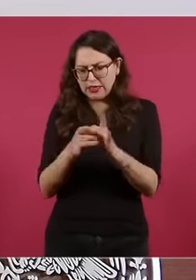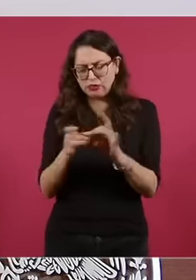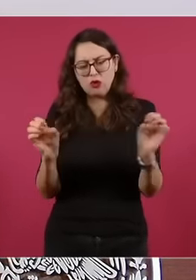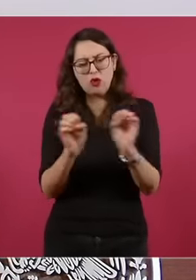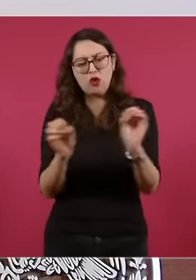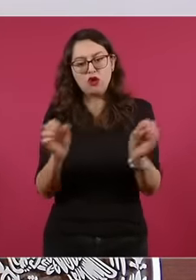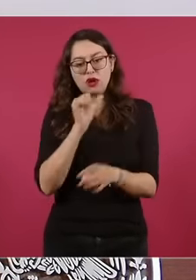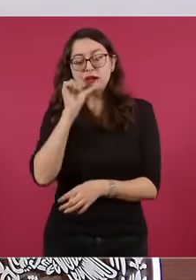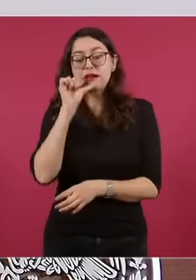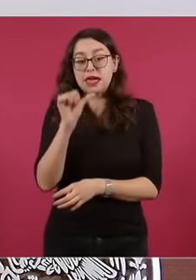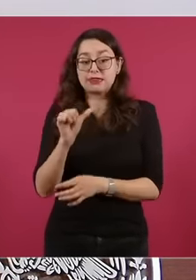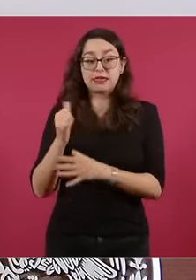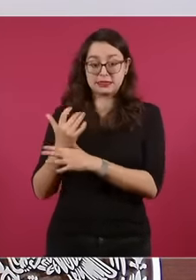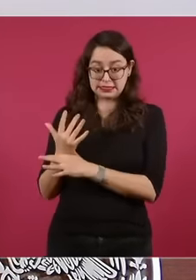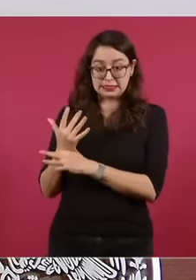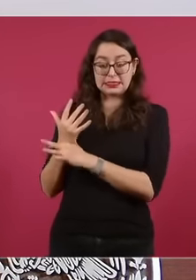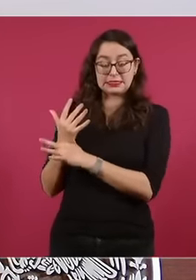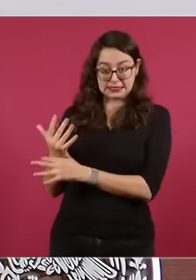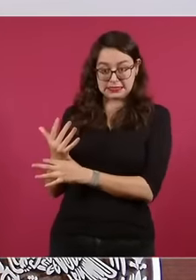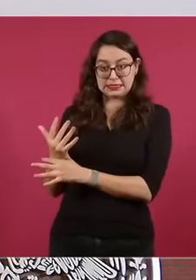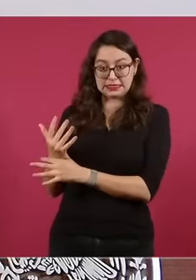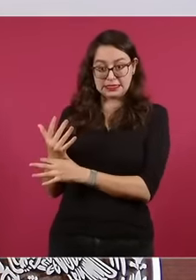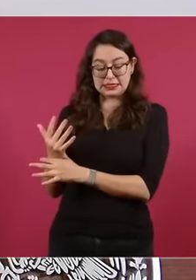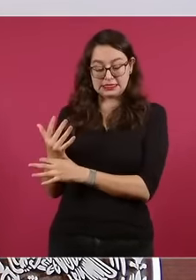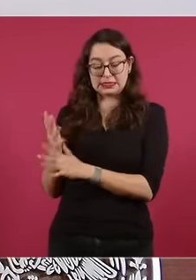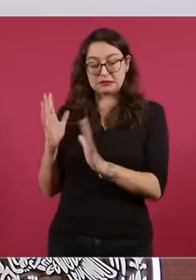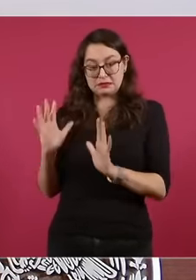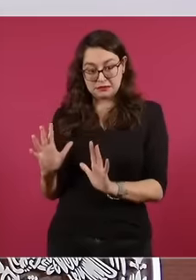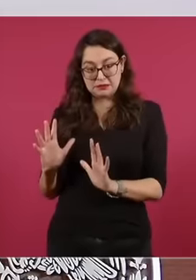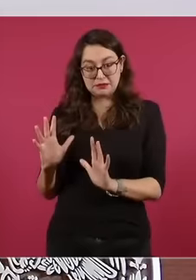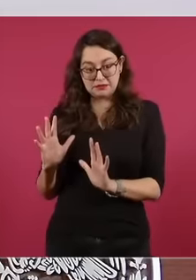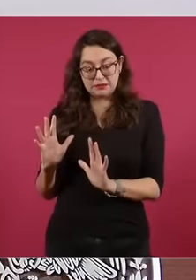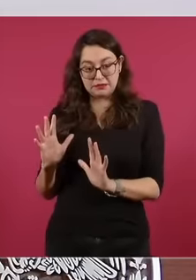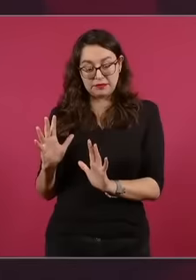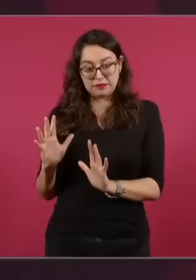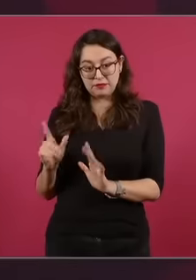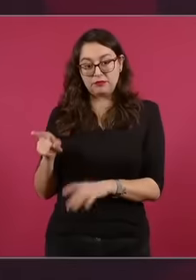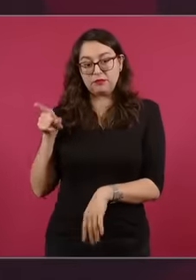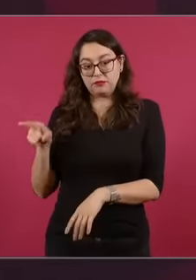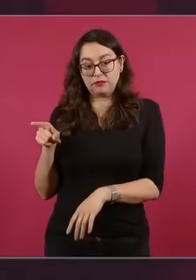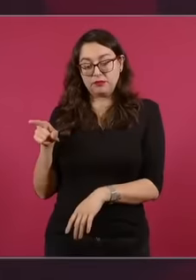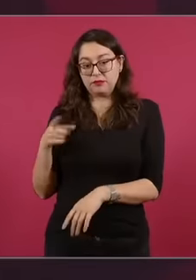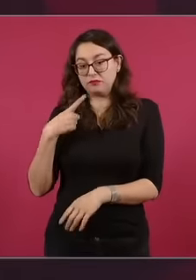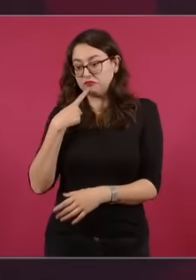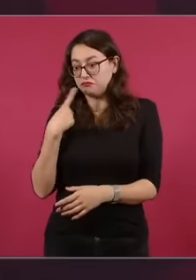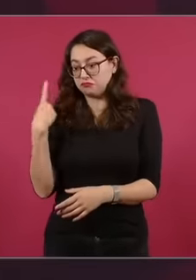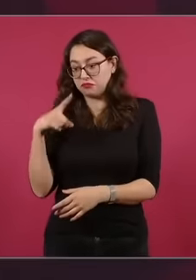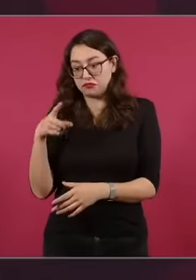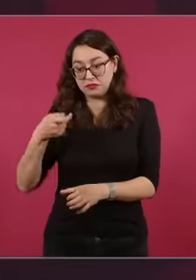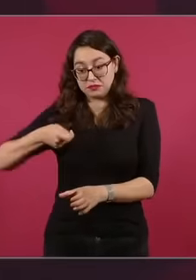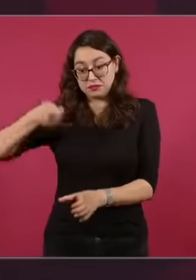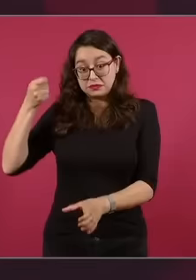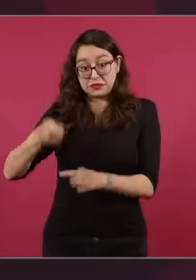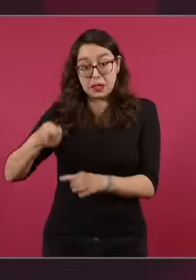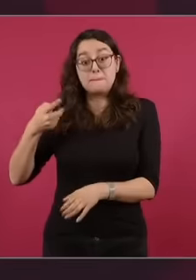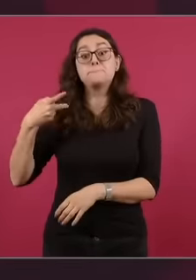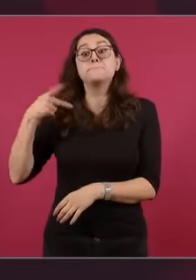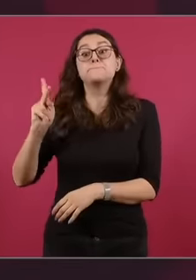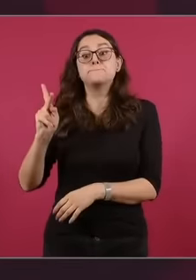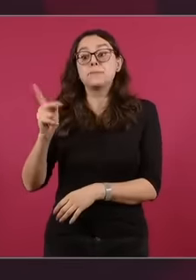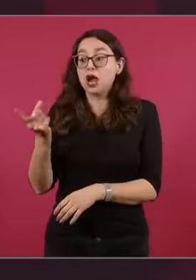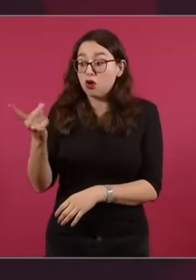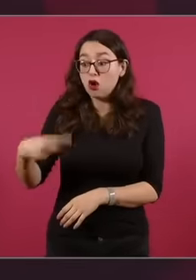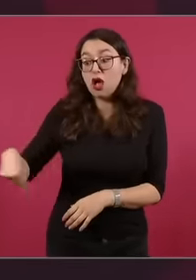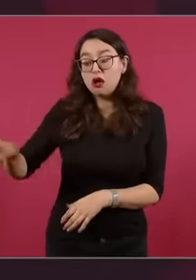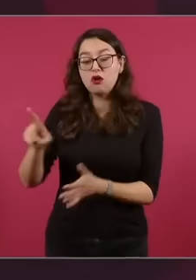esa prestación de servicios y esa relación laboral. Eso es lo que en su momento la Junta Federal determinó, pero como cualquier ciudadano